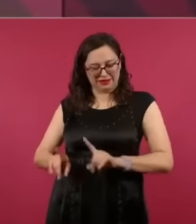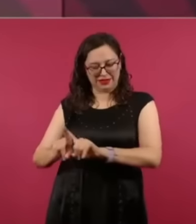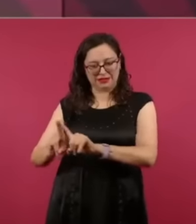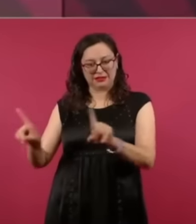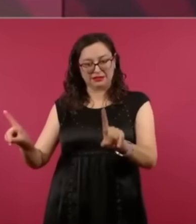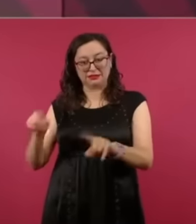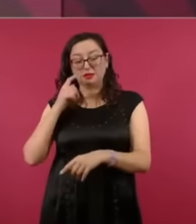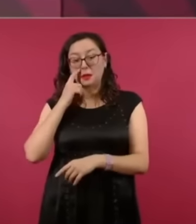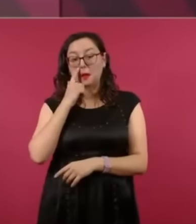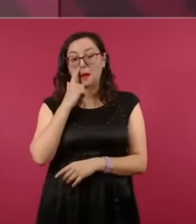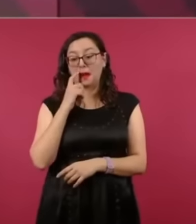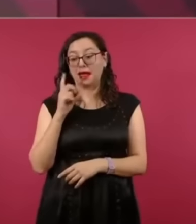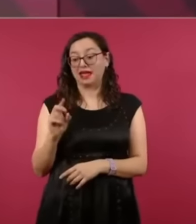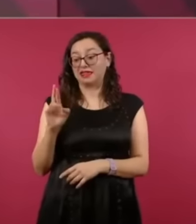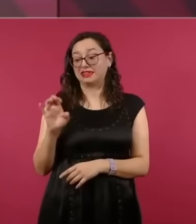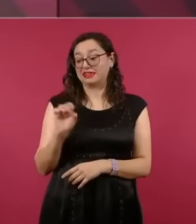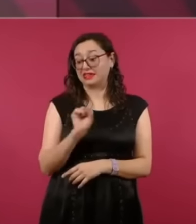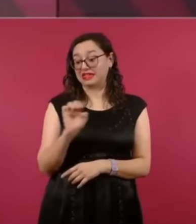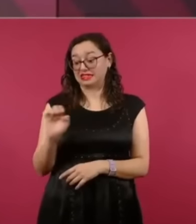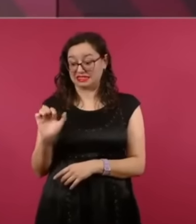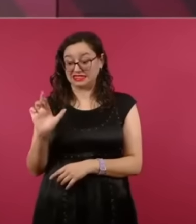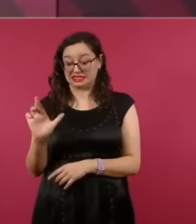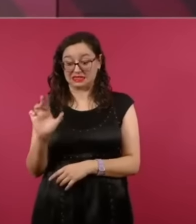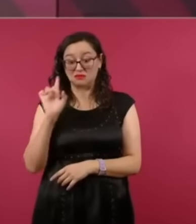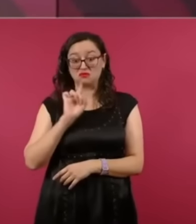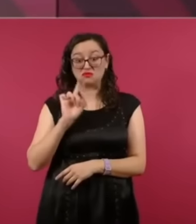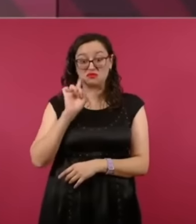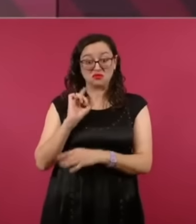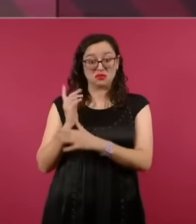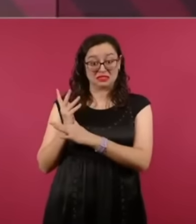La señora Dresser es...